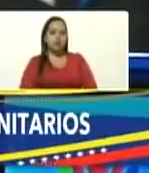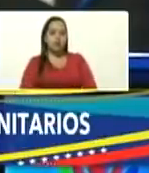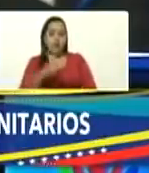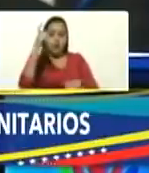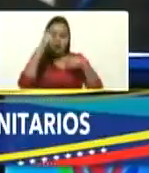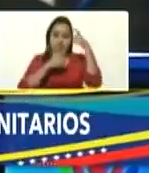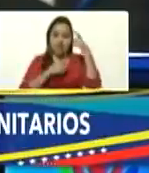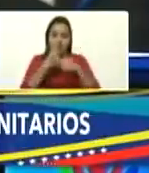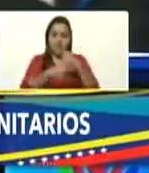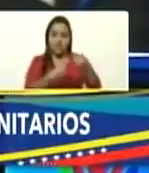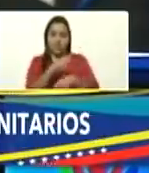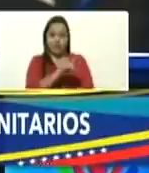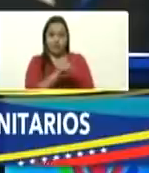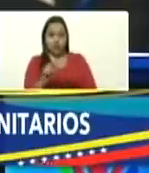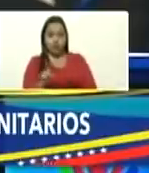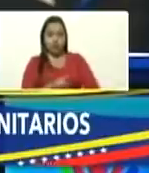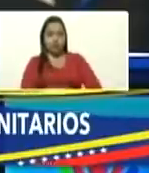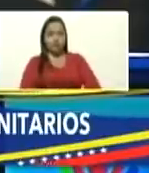chavista del siglo XXI.